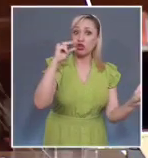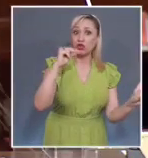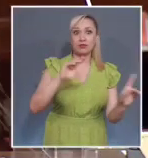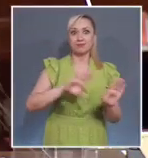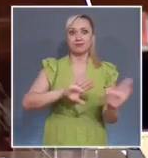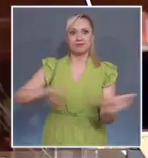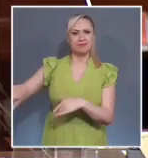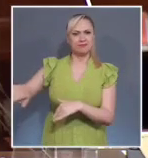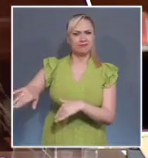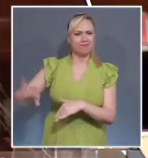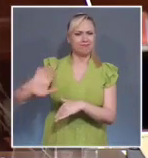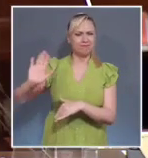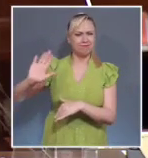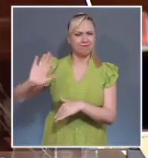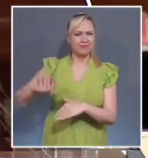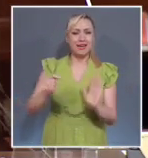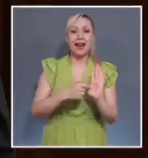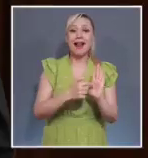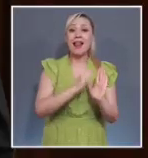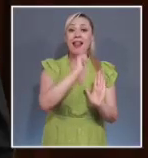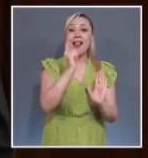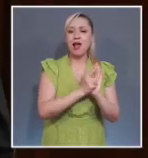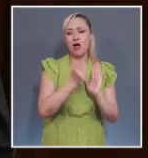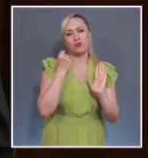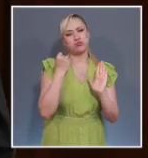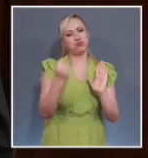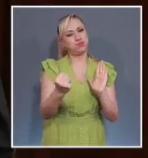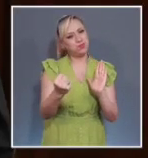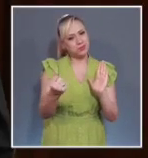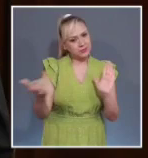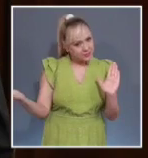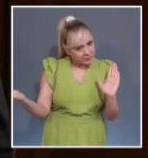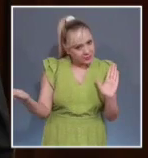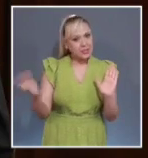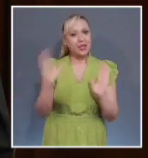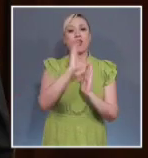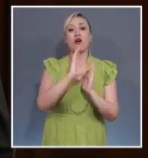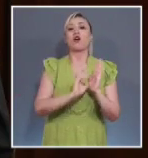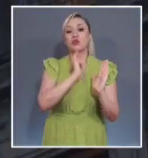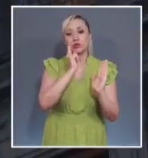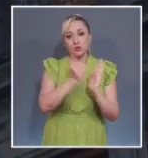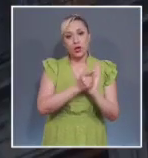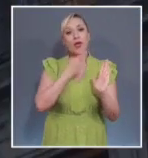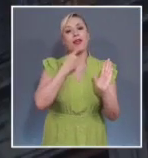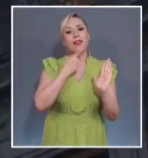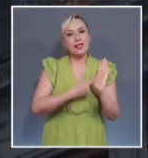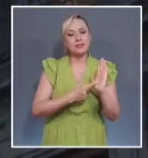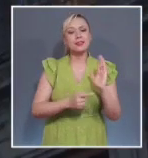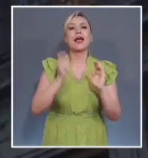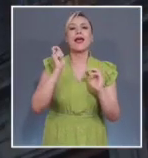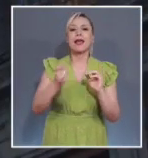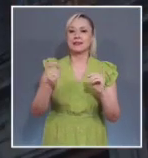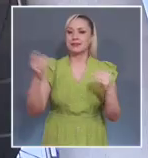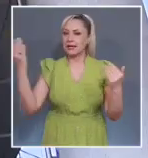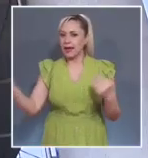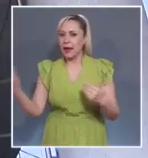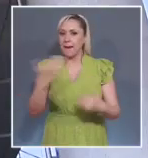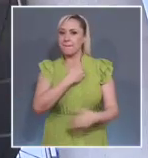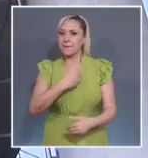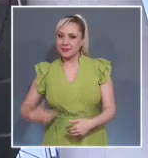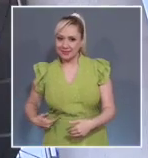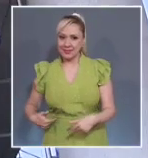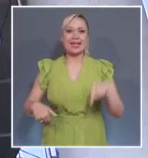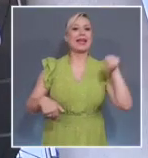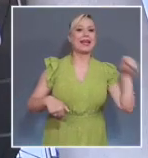al tratarse de una controversia constitucional, los efectos son entre las partes, en este caso, entre el Poder Ejecutivo Federal y el